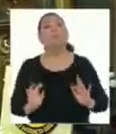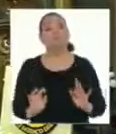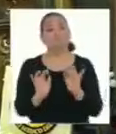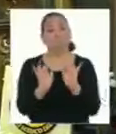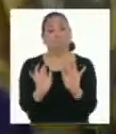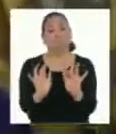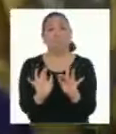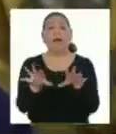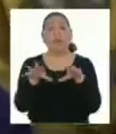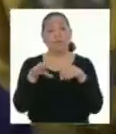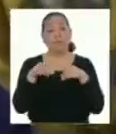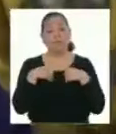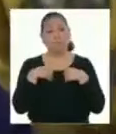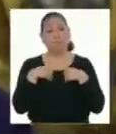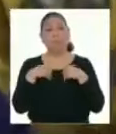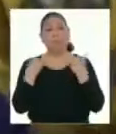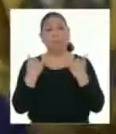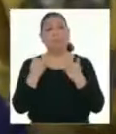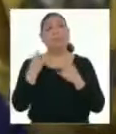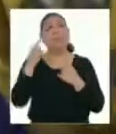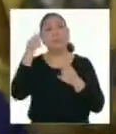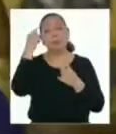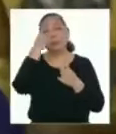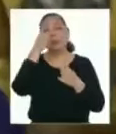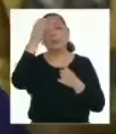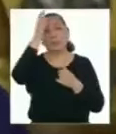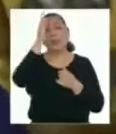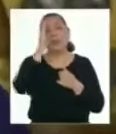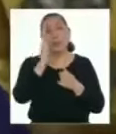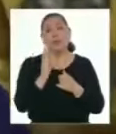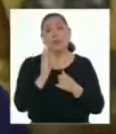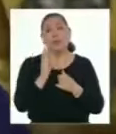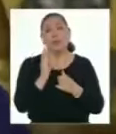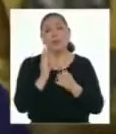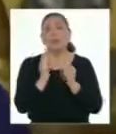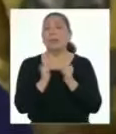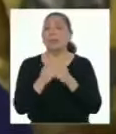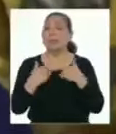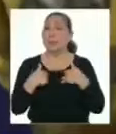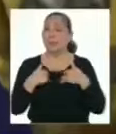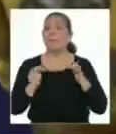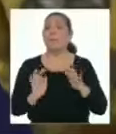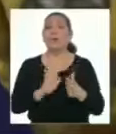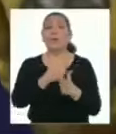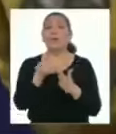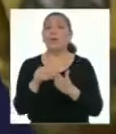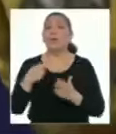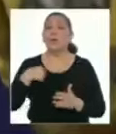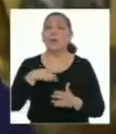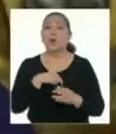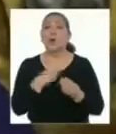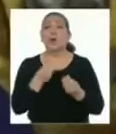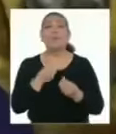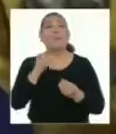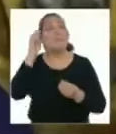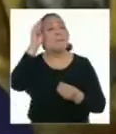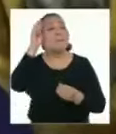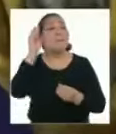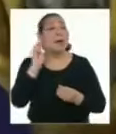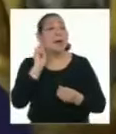misericordia, admítelos a contemplar la luz de tu rostro. Ten misericordia de todos nosotros y así con